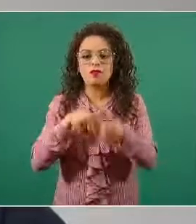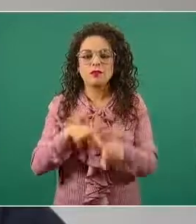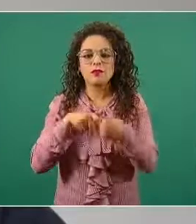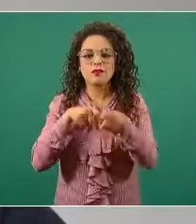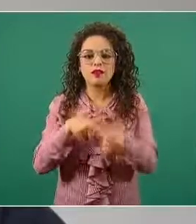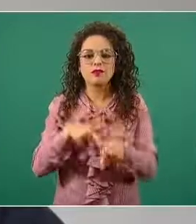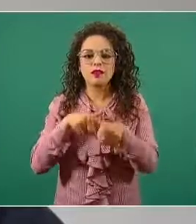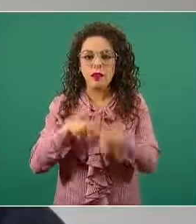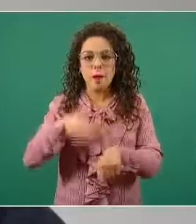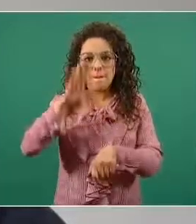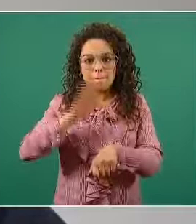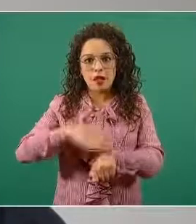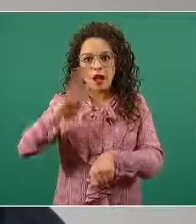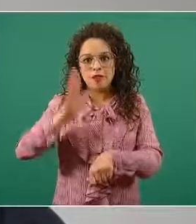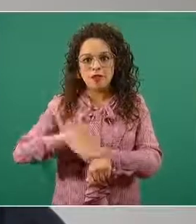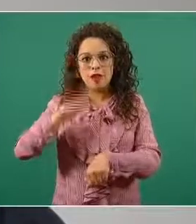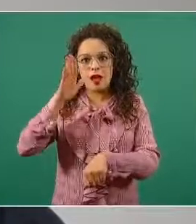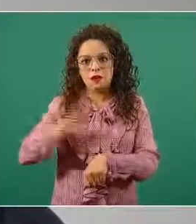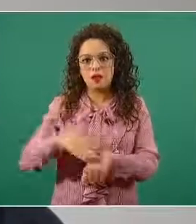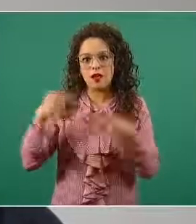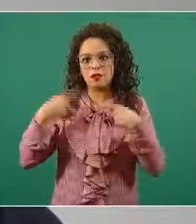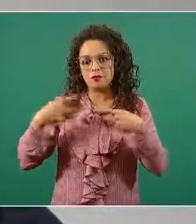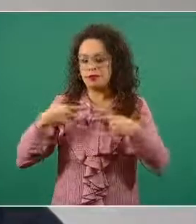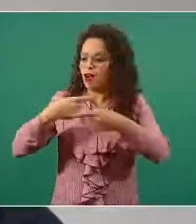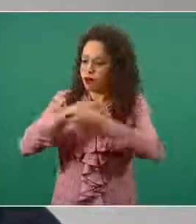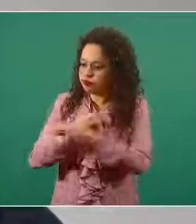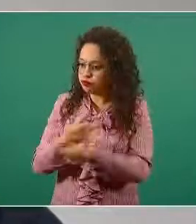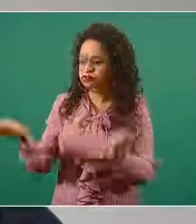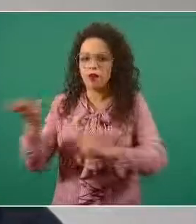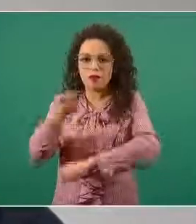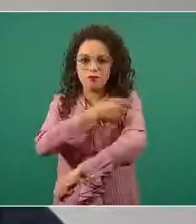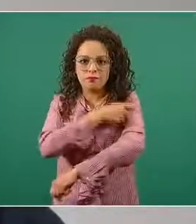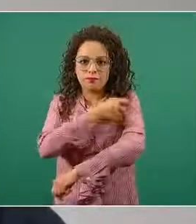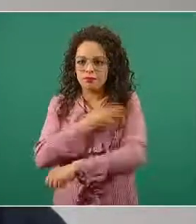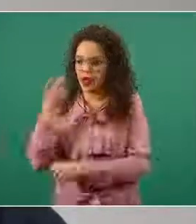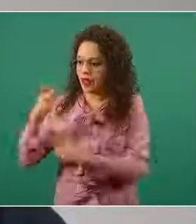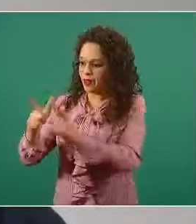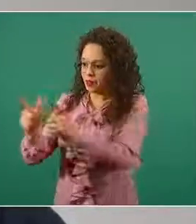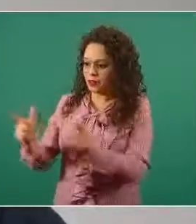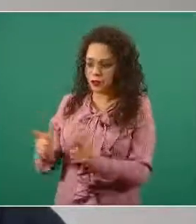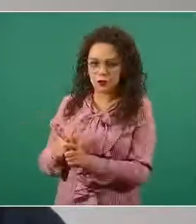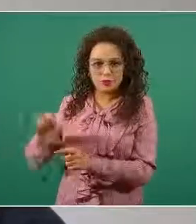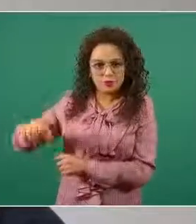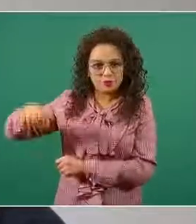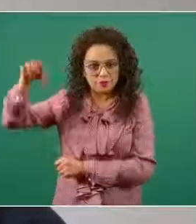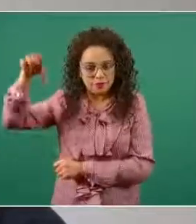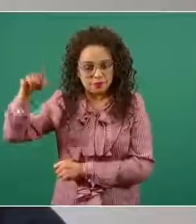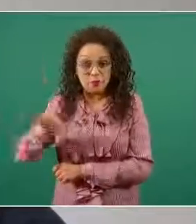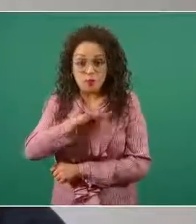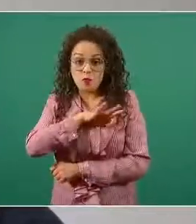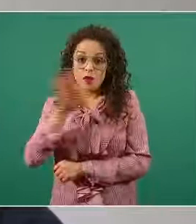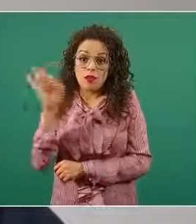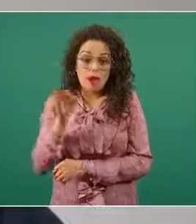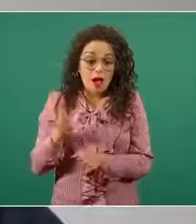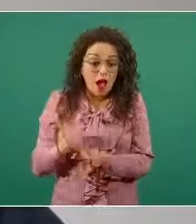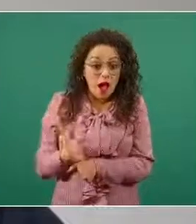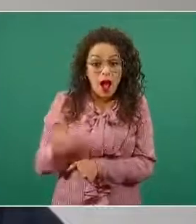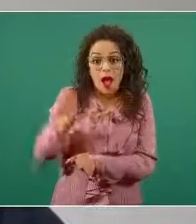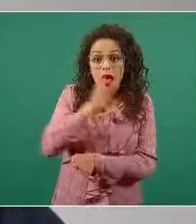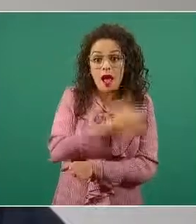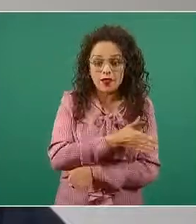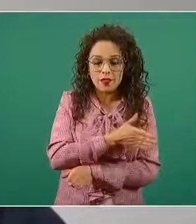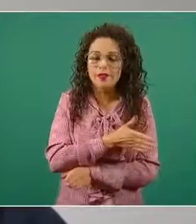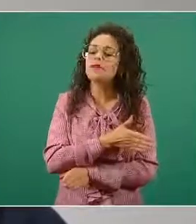las coberturas de esta población que, como decíamos, si podemos cubrirla lo antes posible, vamos a tener